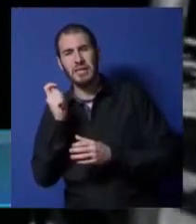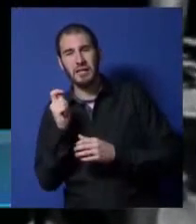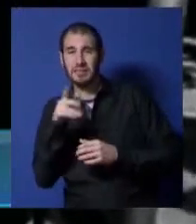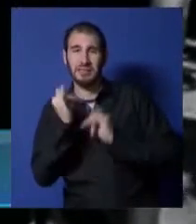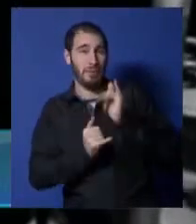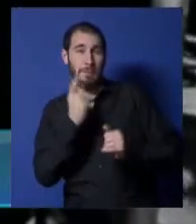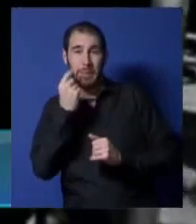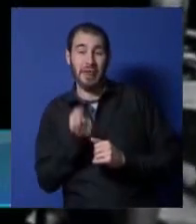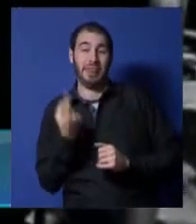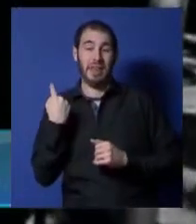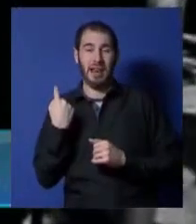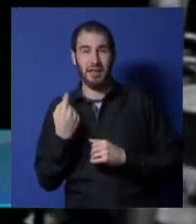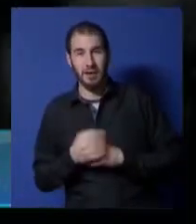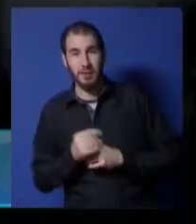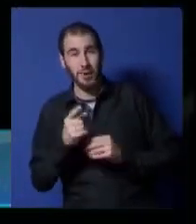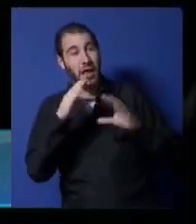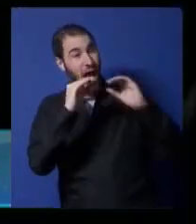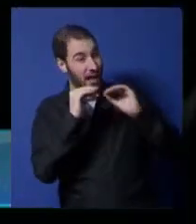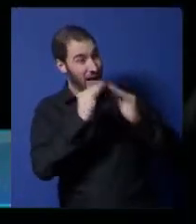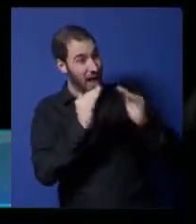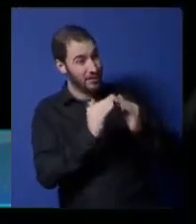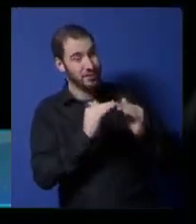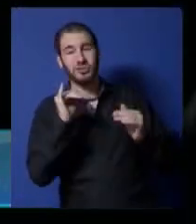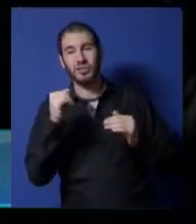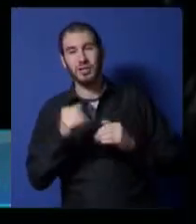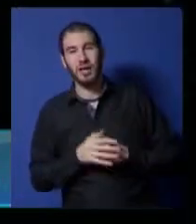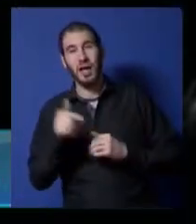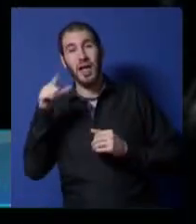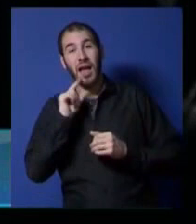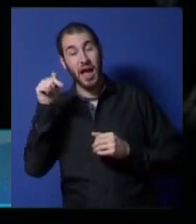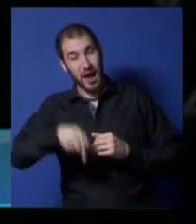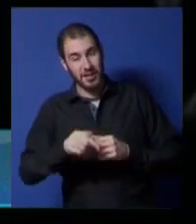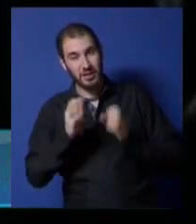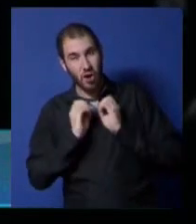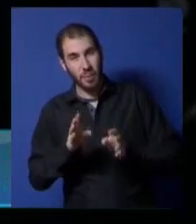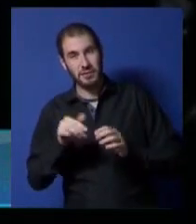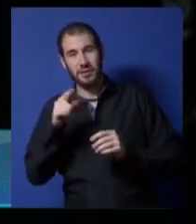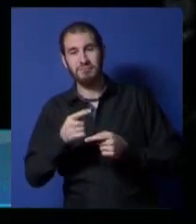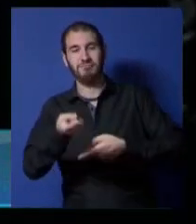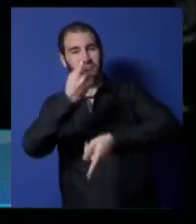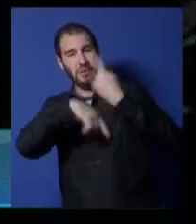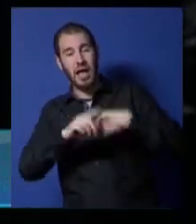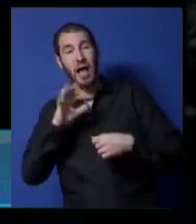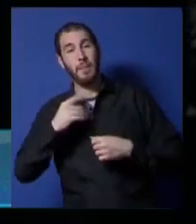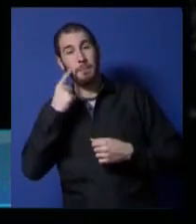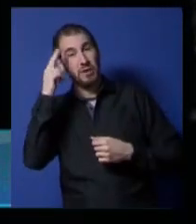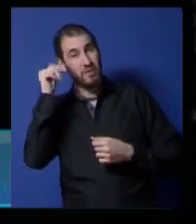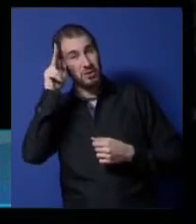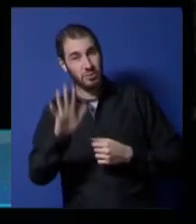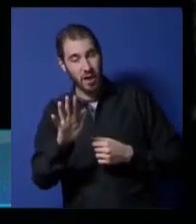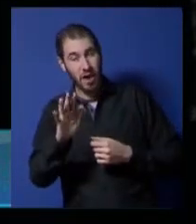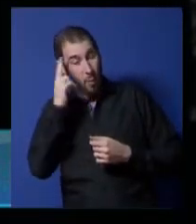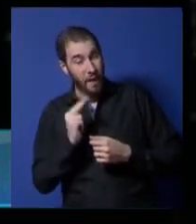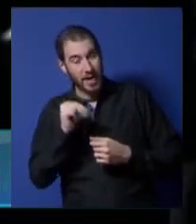siempre dice que fue el padre de él. Claro, porque le daba a comer lomitos en la casa. Exactamente. Entonces, a partir de ese momento, le cambió la vida, porque en el año 89 se inauguró en